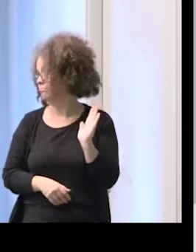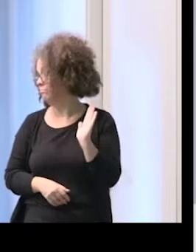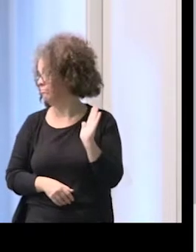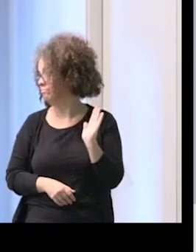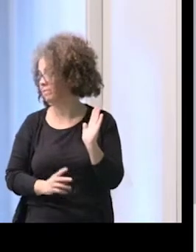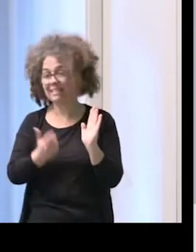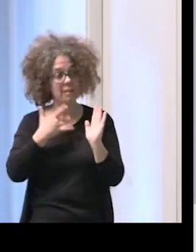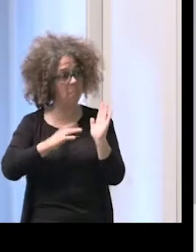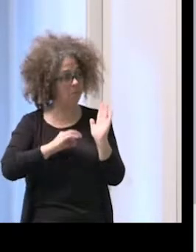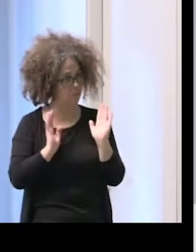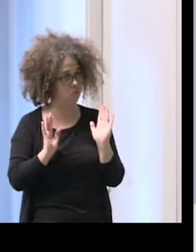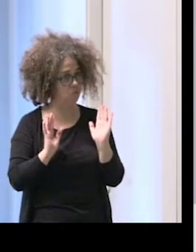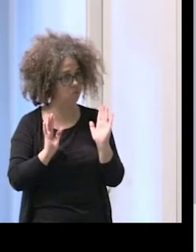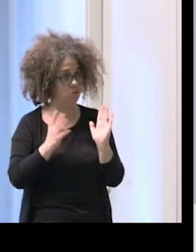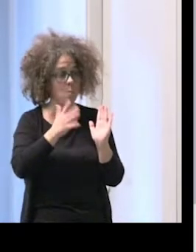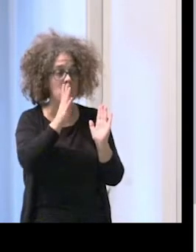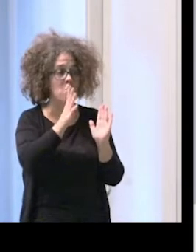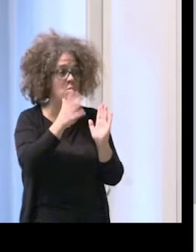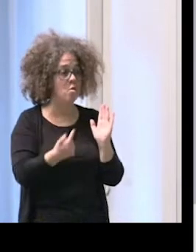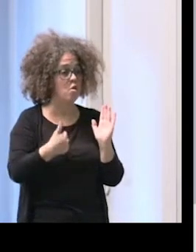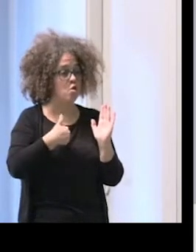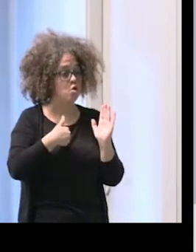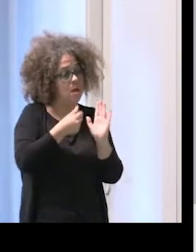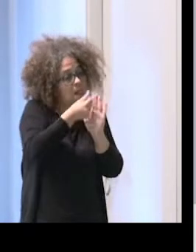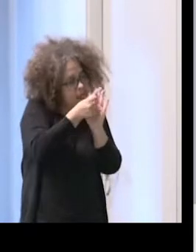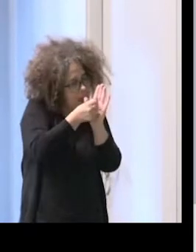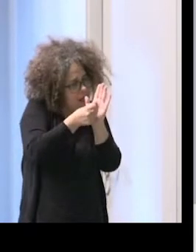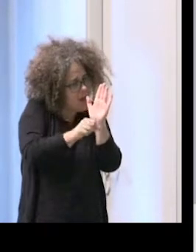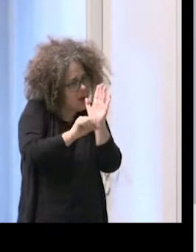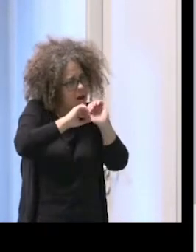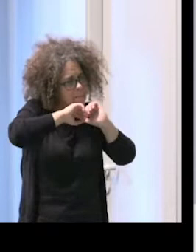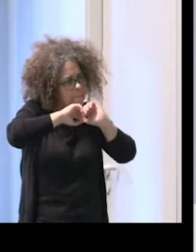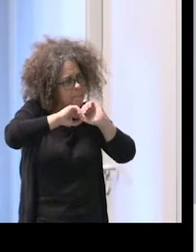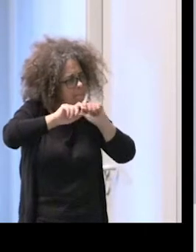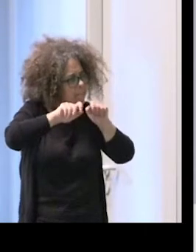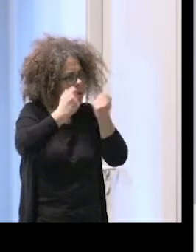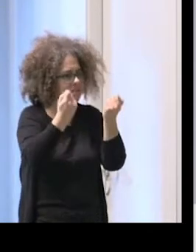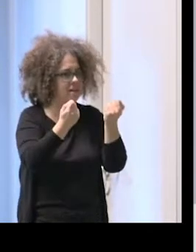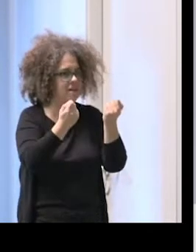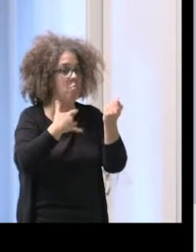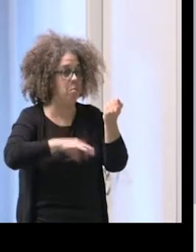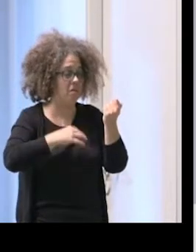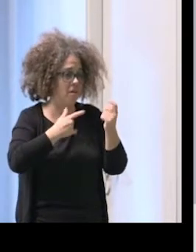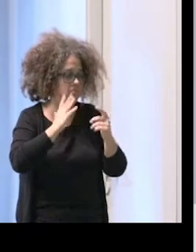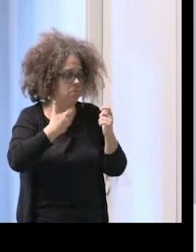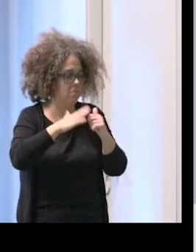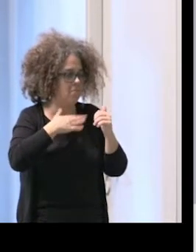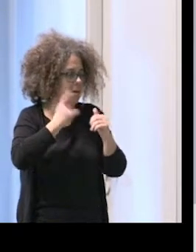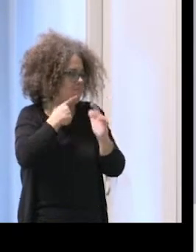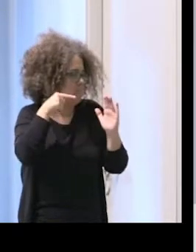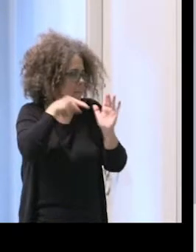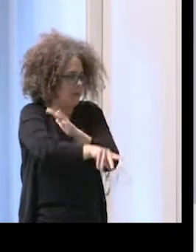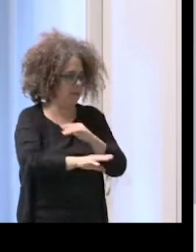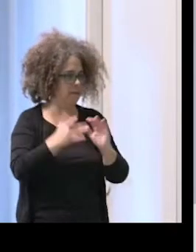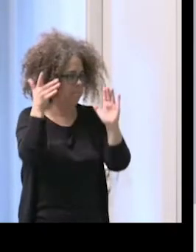intermedia, cuando uno rompe la escala media, cuando uno ingresa a la escala media, generalmente genera una sordera permanente, porque destruye